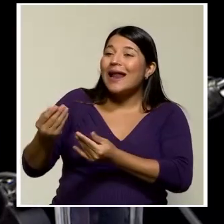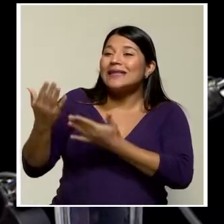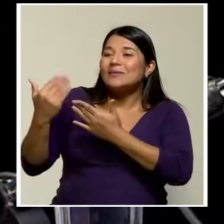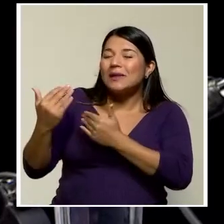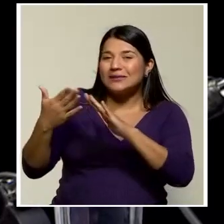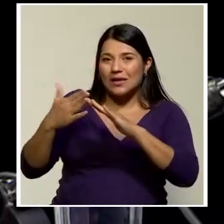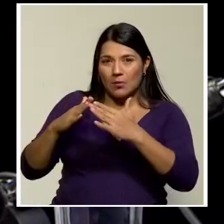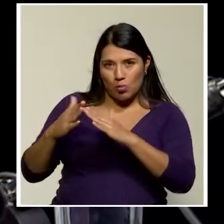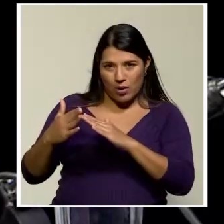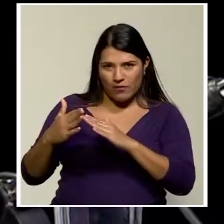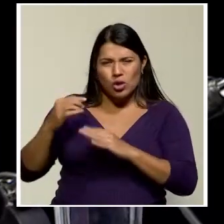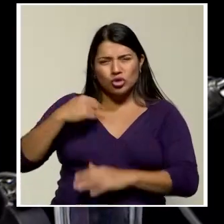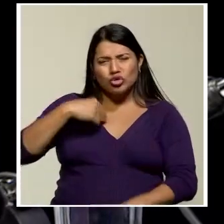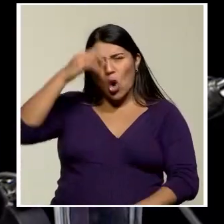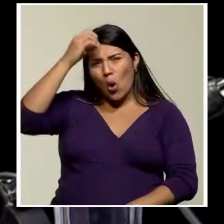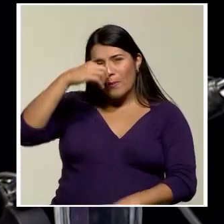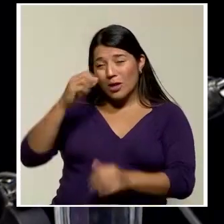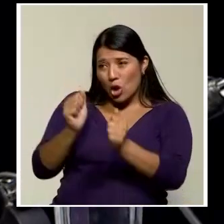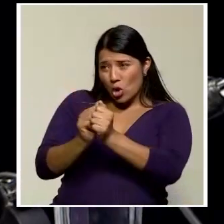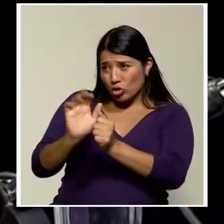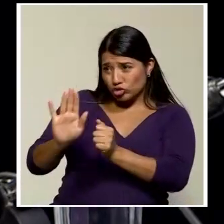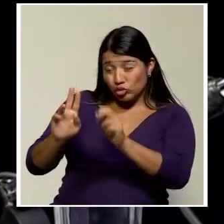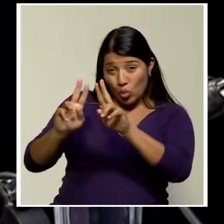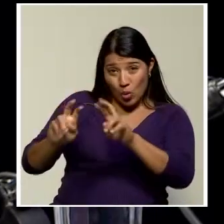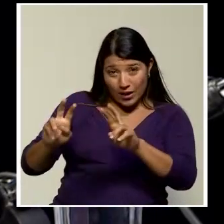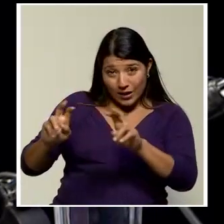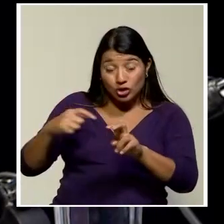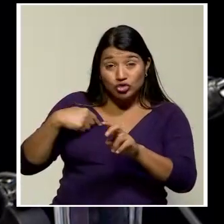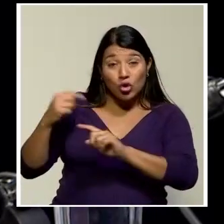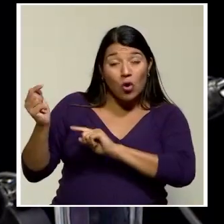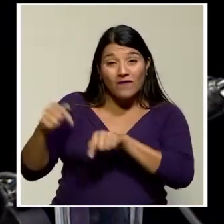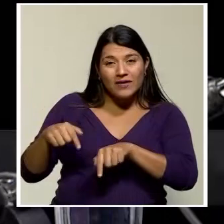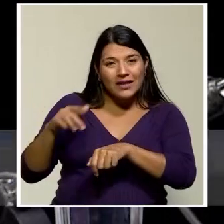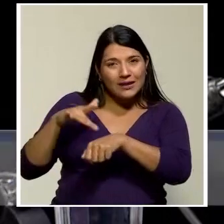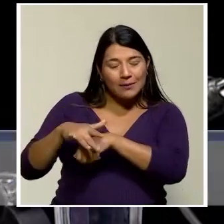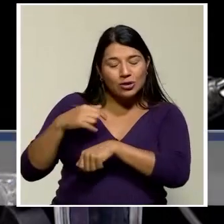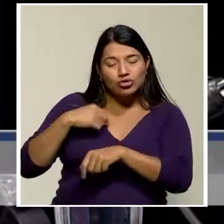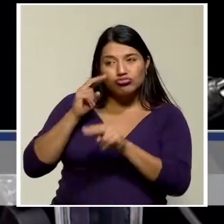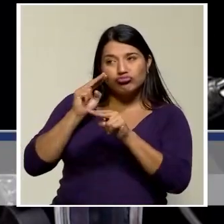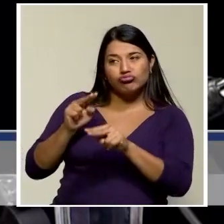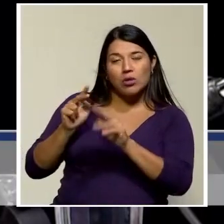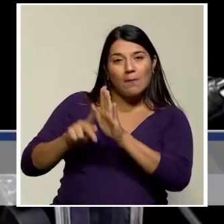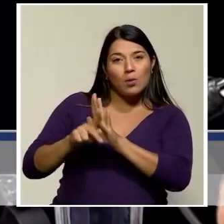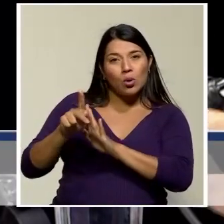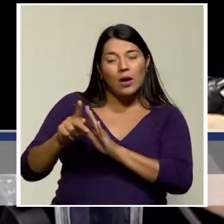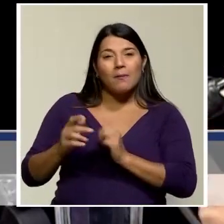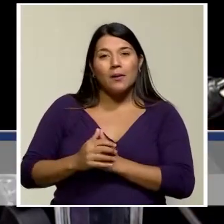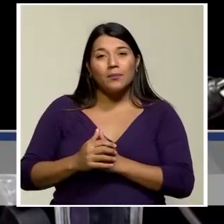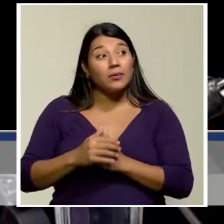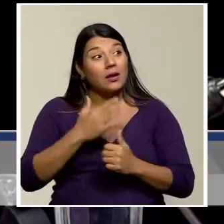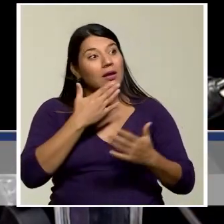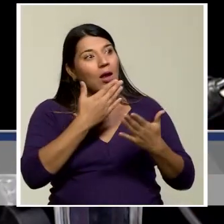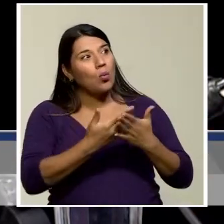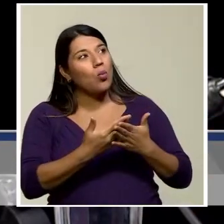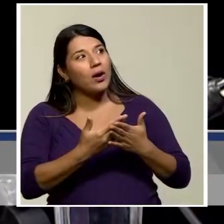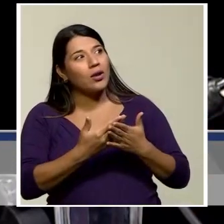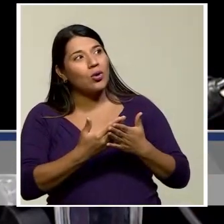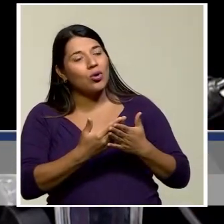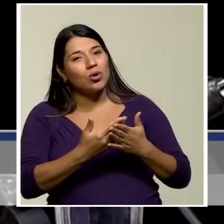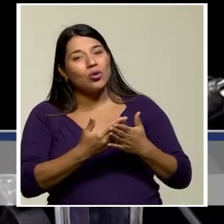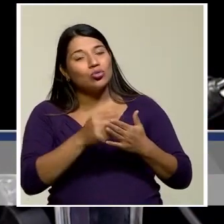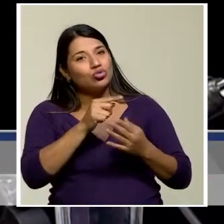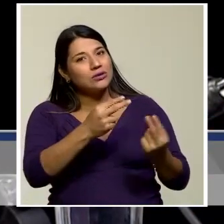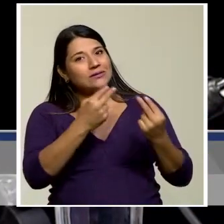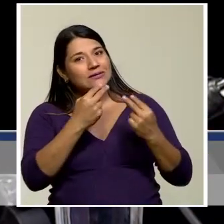y yo en eso coincido con el análisis que ustedes venían haciendo. Yo me vine temprano y estaba viendo el programa. Qué bueno tenerlo como audiencia.